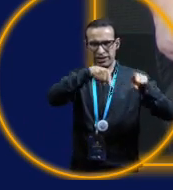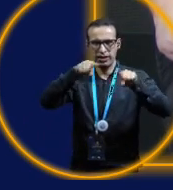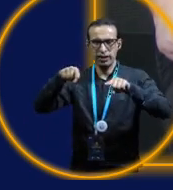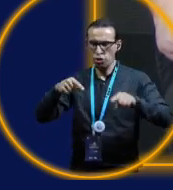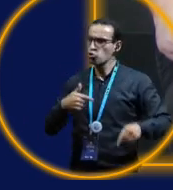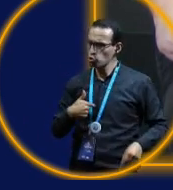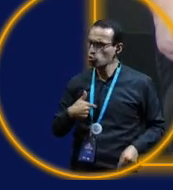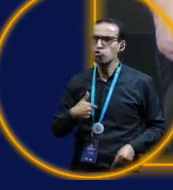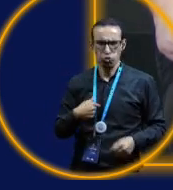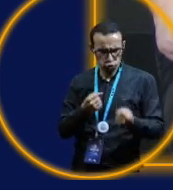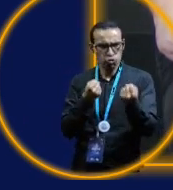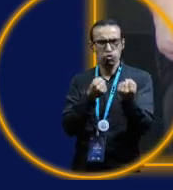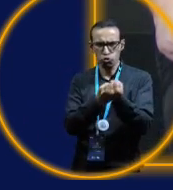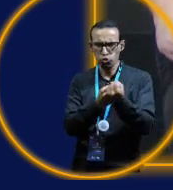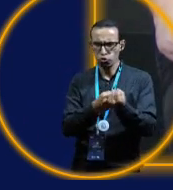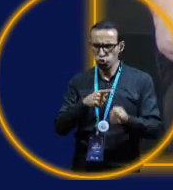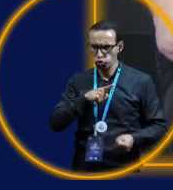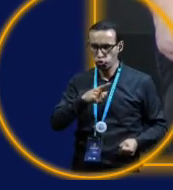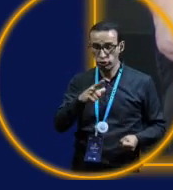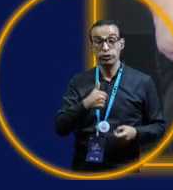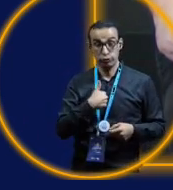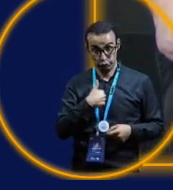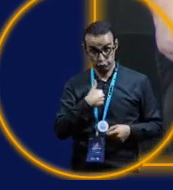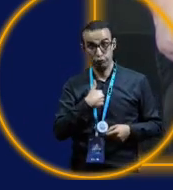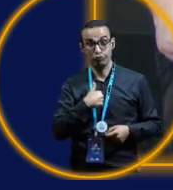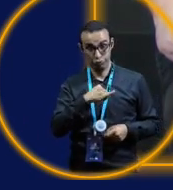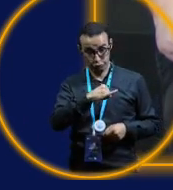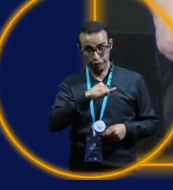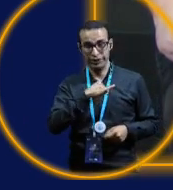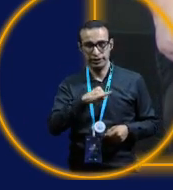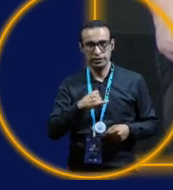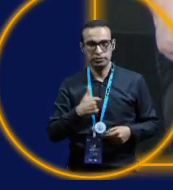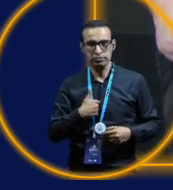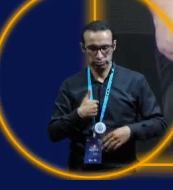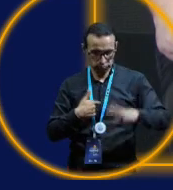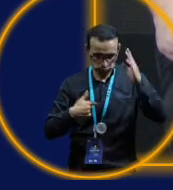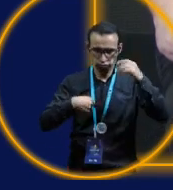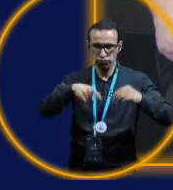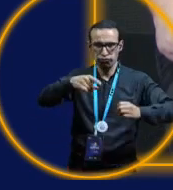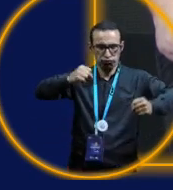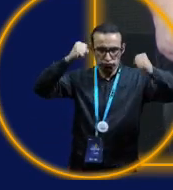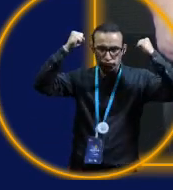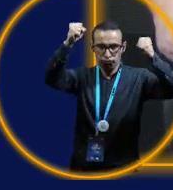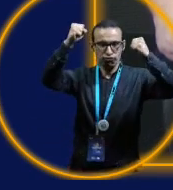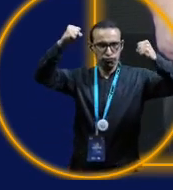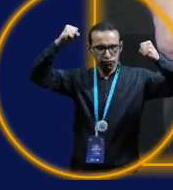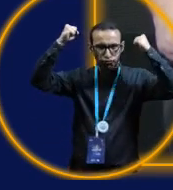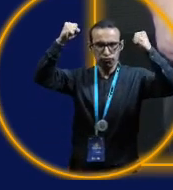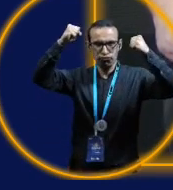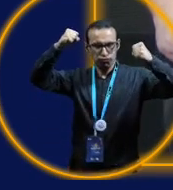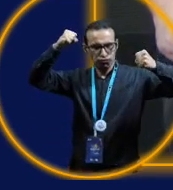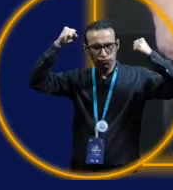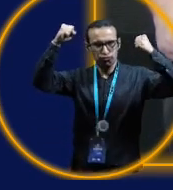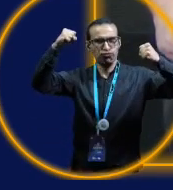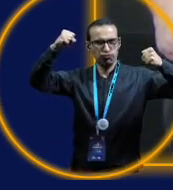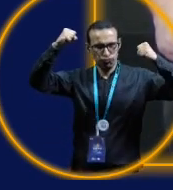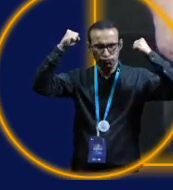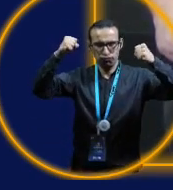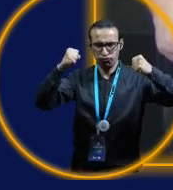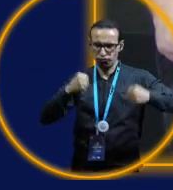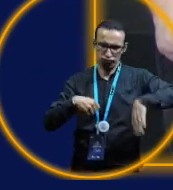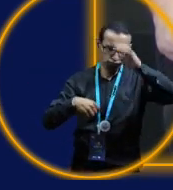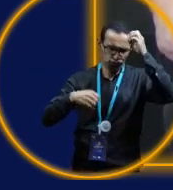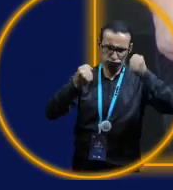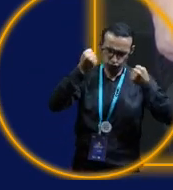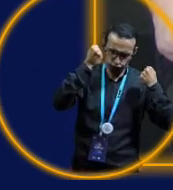esto y yo fui uno de esos artistas que salía a protestar que que mostró su